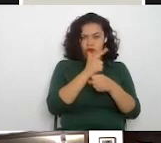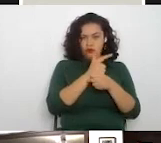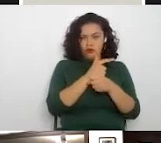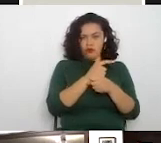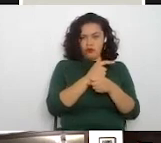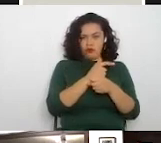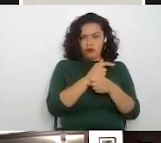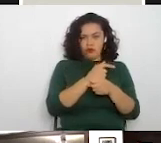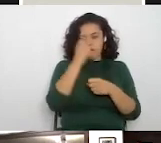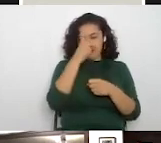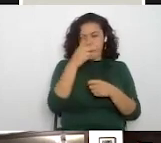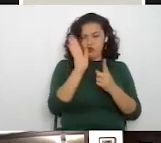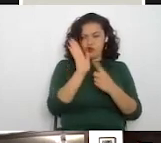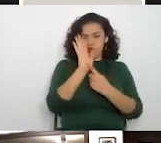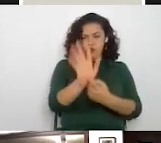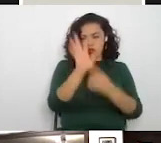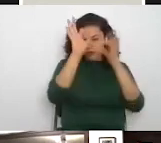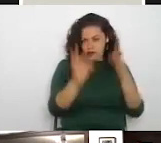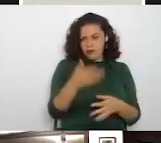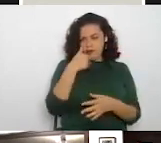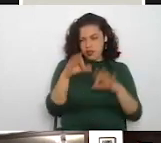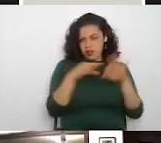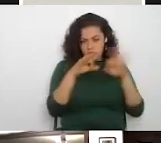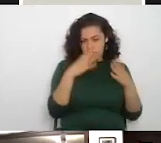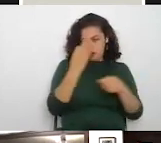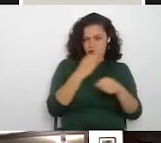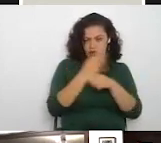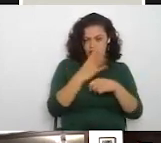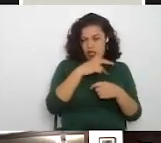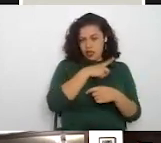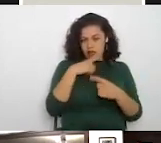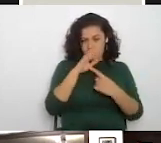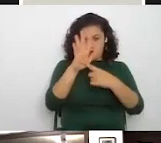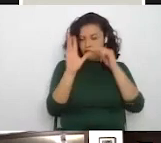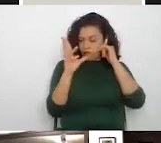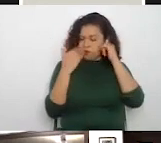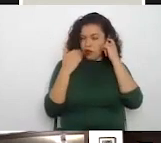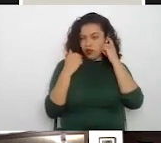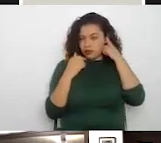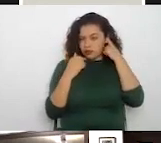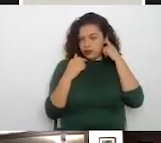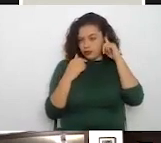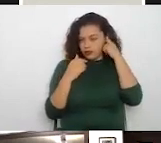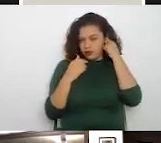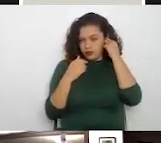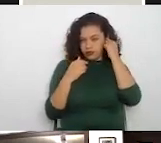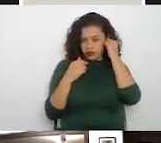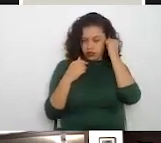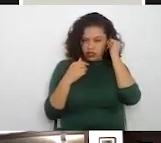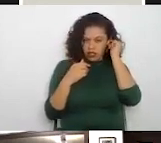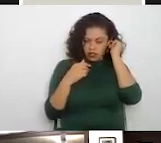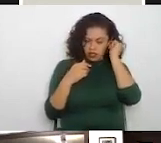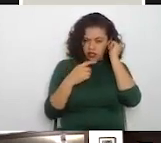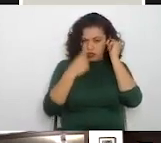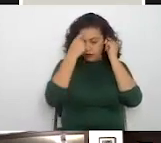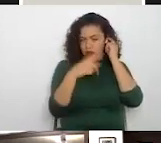que refleje la realidad operativa actual. Para ese análisis es conveniente responder los